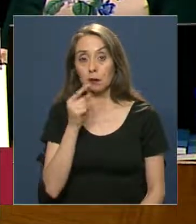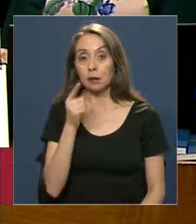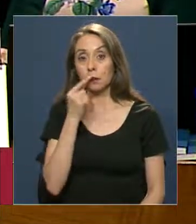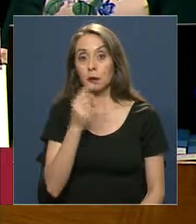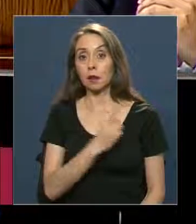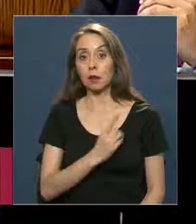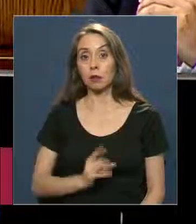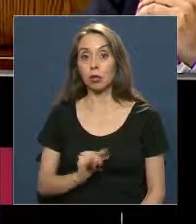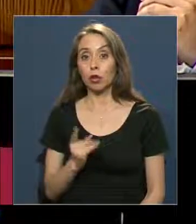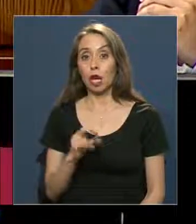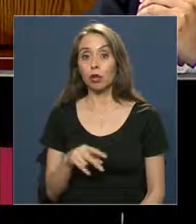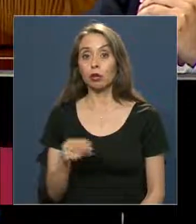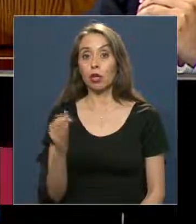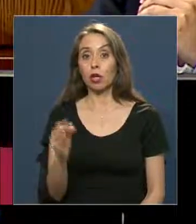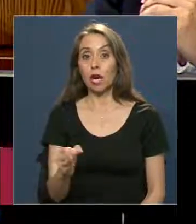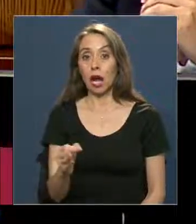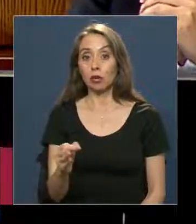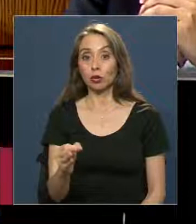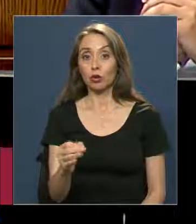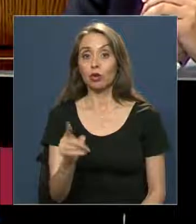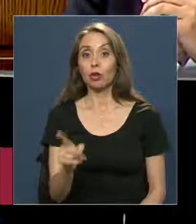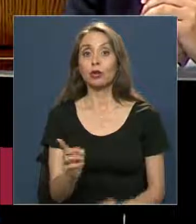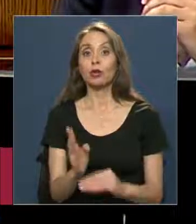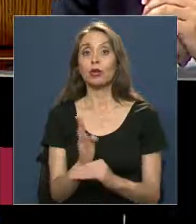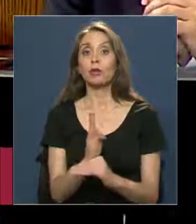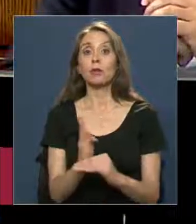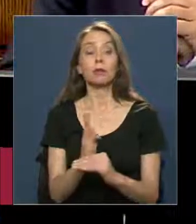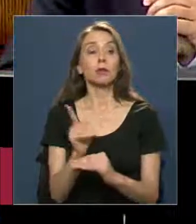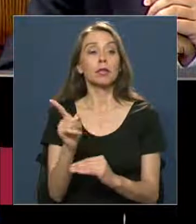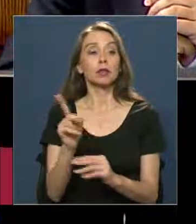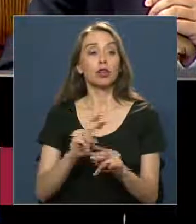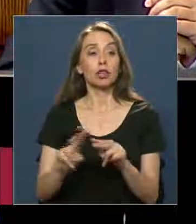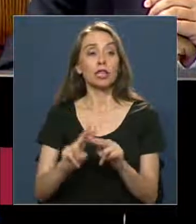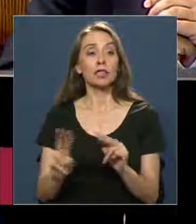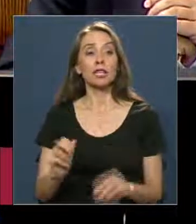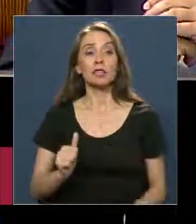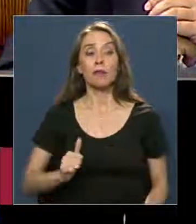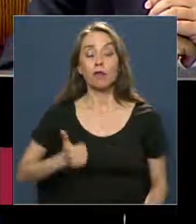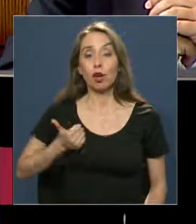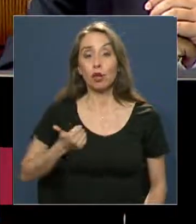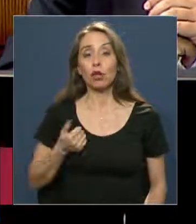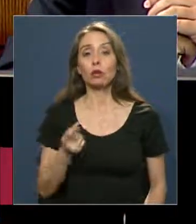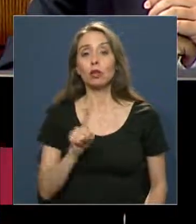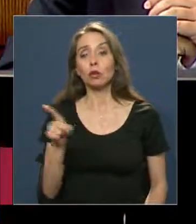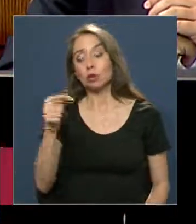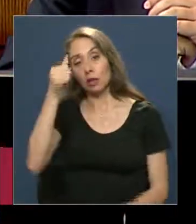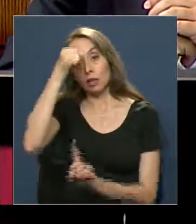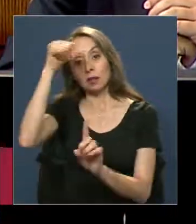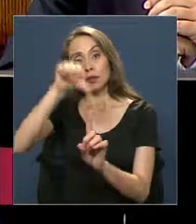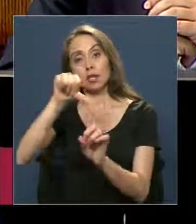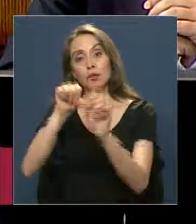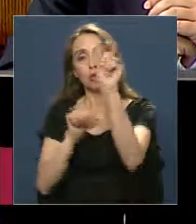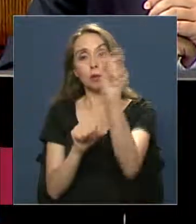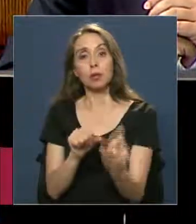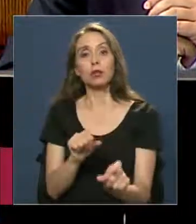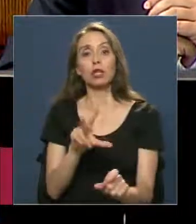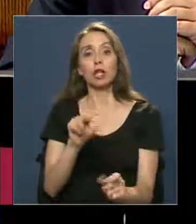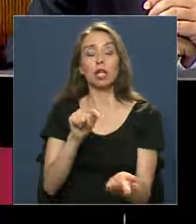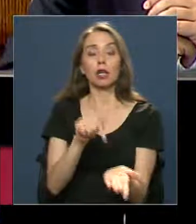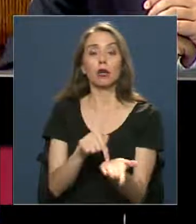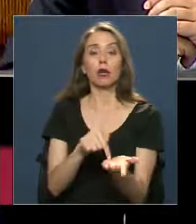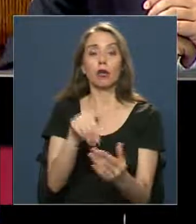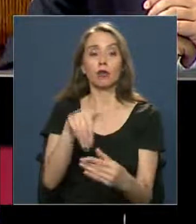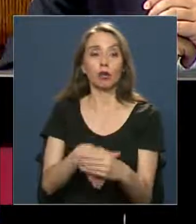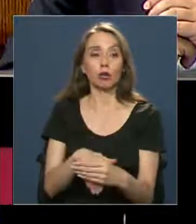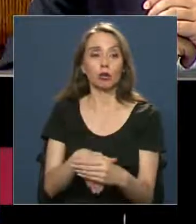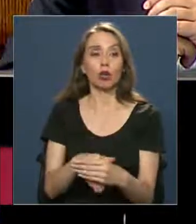diputado Jackson, pero la acción es esencialmente voluntaria. Porque si no, usted tendría que sancionar a aquella persona que no votó. Por lo tanto,